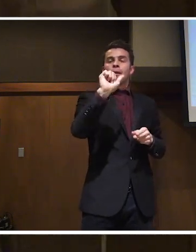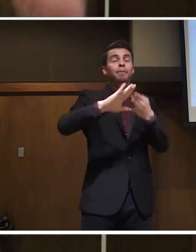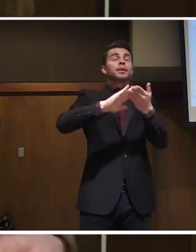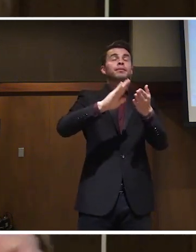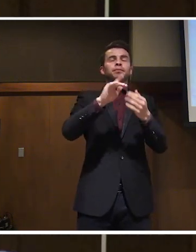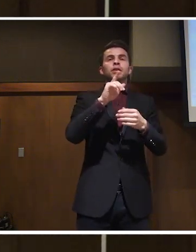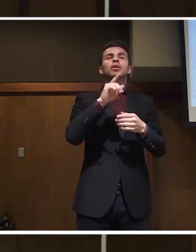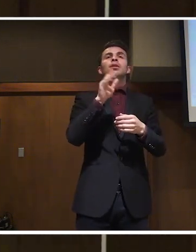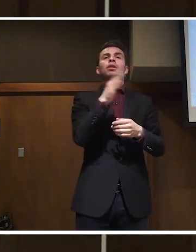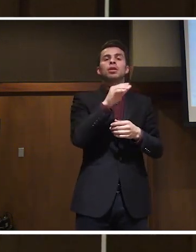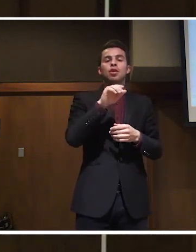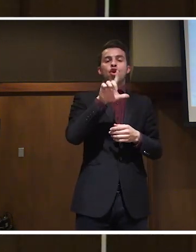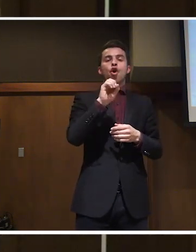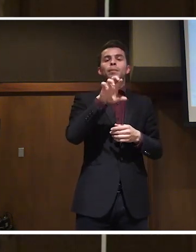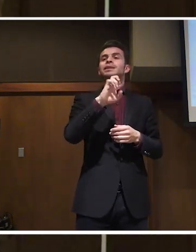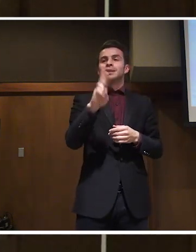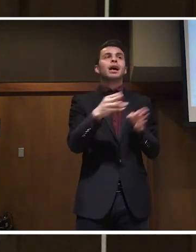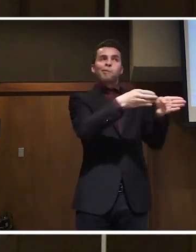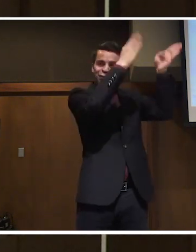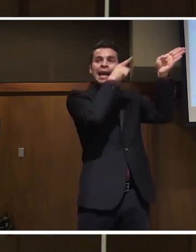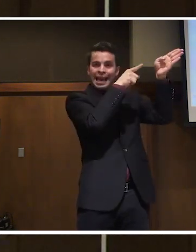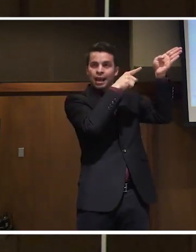Pedro A. López, perdón, el edificio Pedro A. López. Y